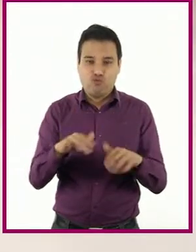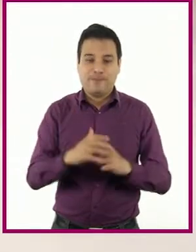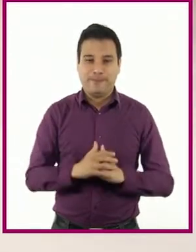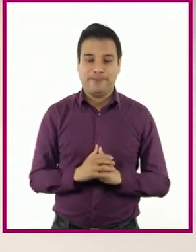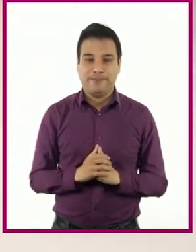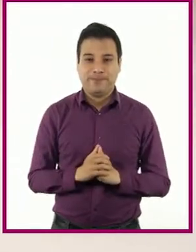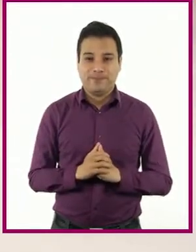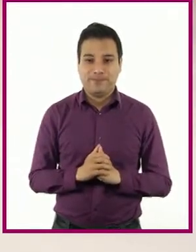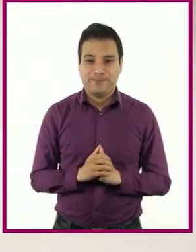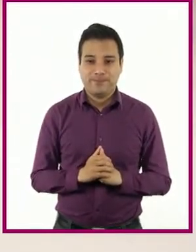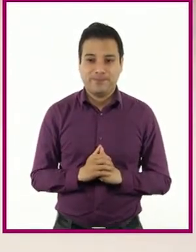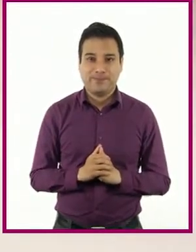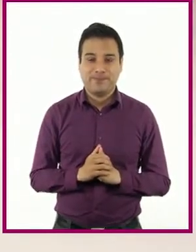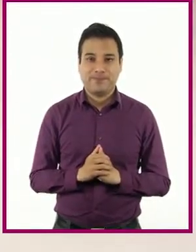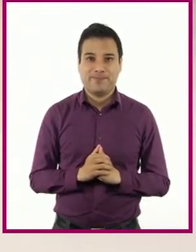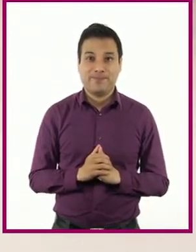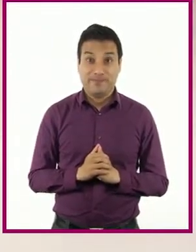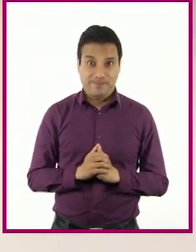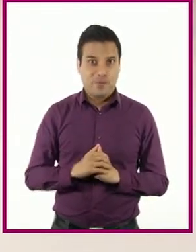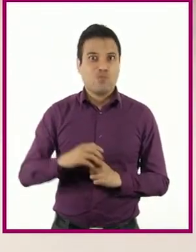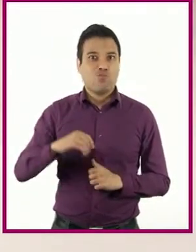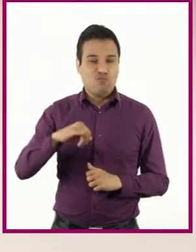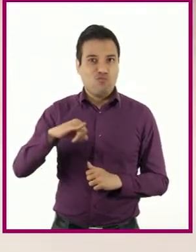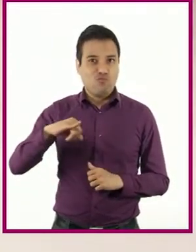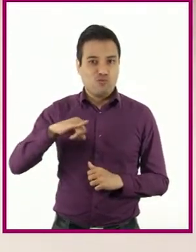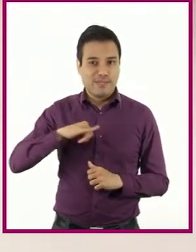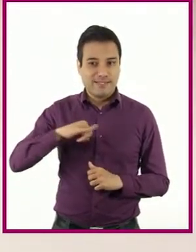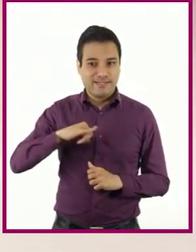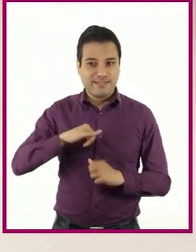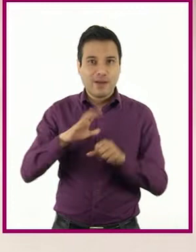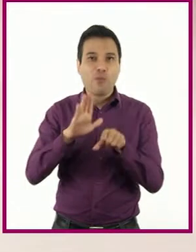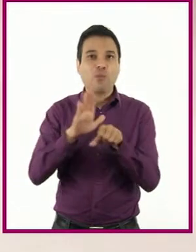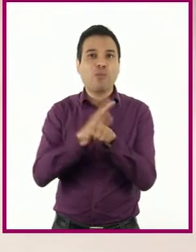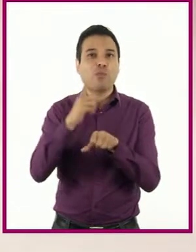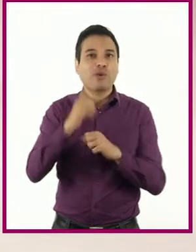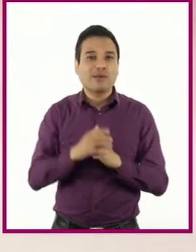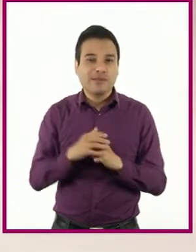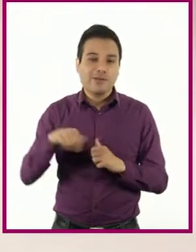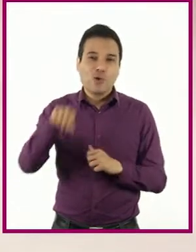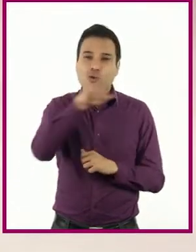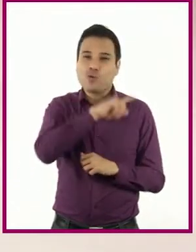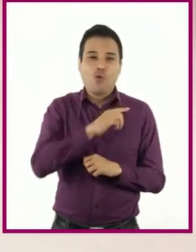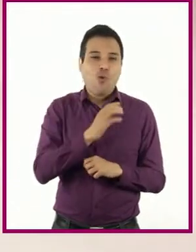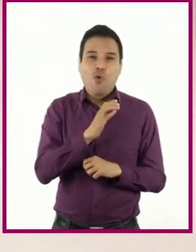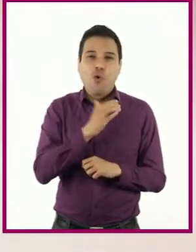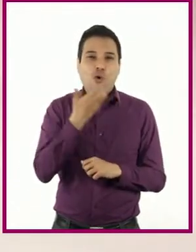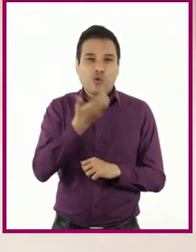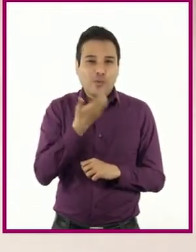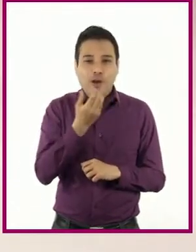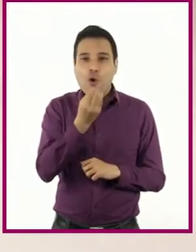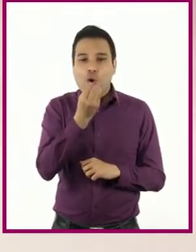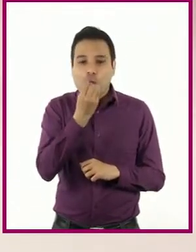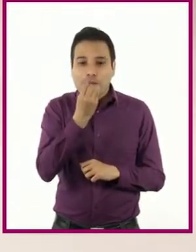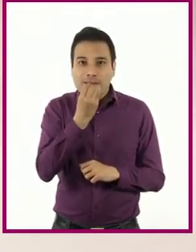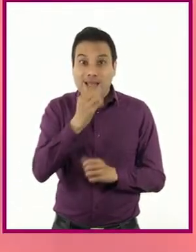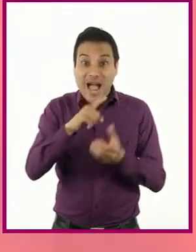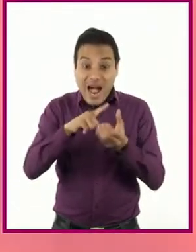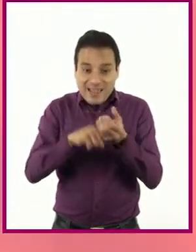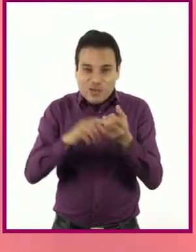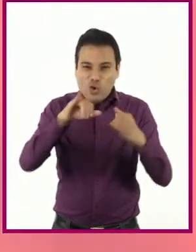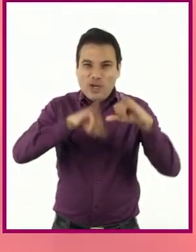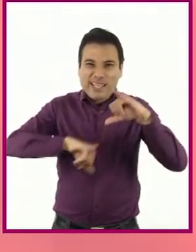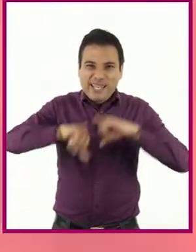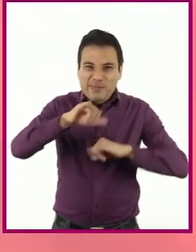adolescentes. Sí, maestra, es muy interesante porque muchas veces ingerimos alimentos que por su pigmentación natural nos pueden manchar de